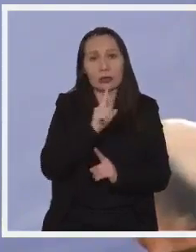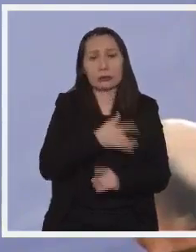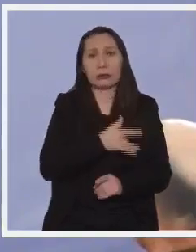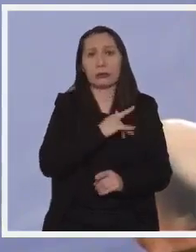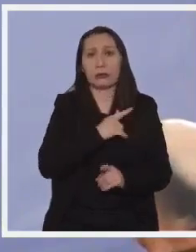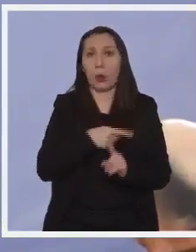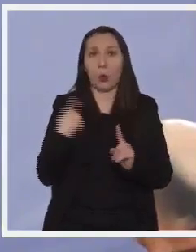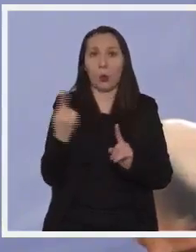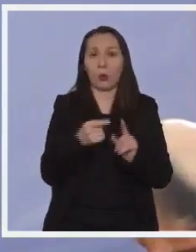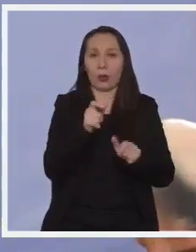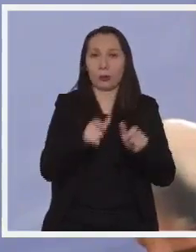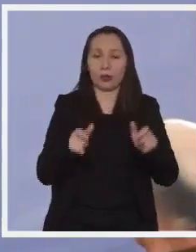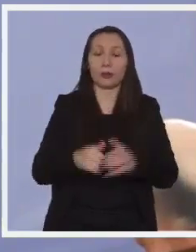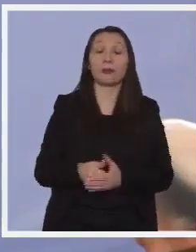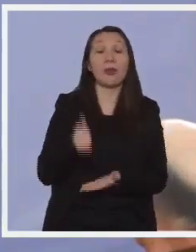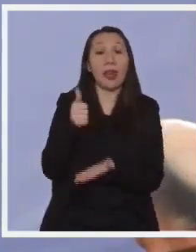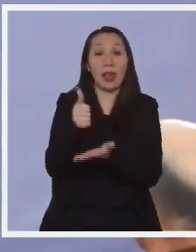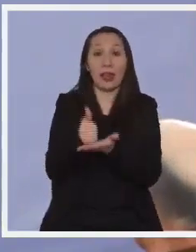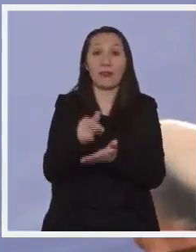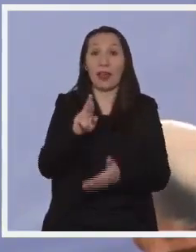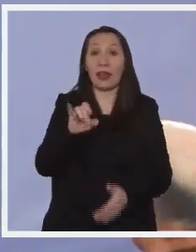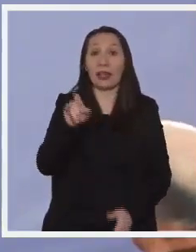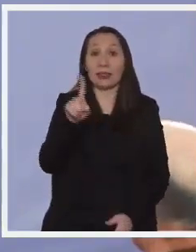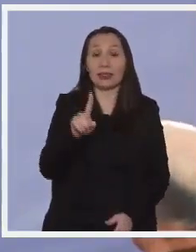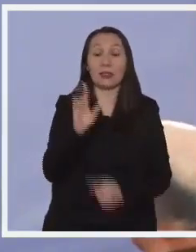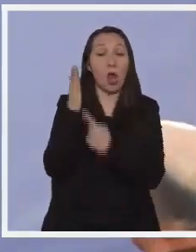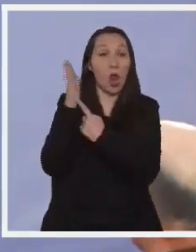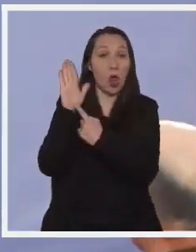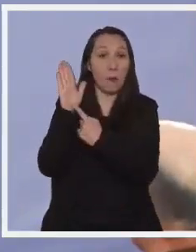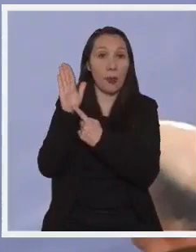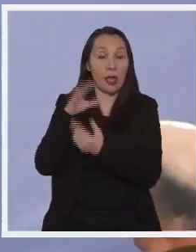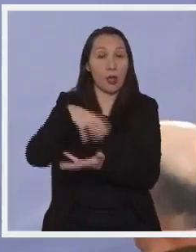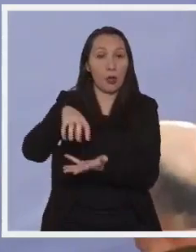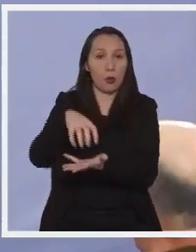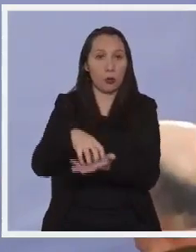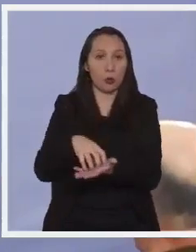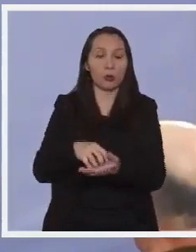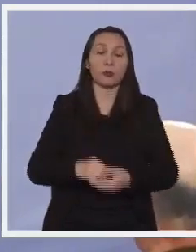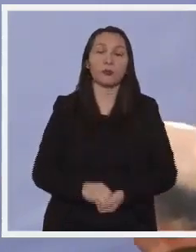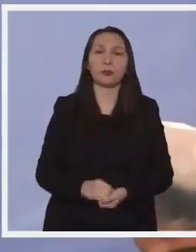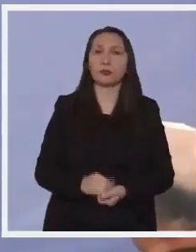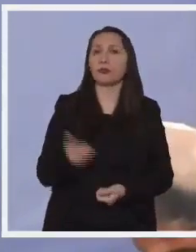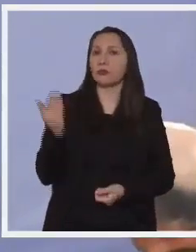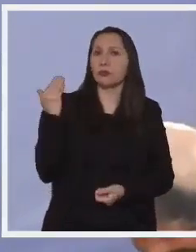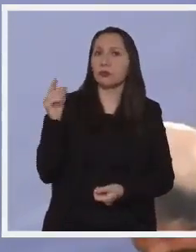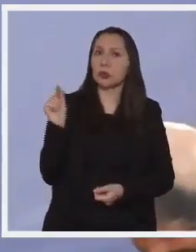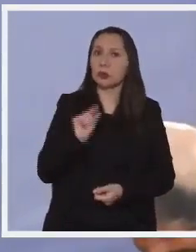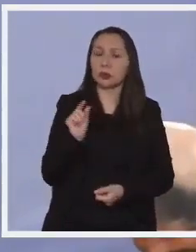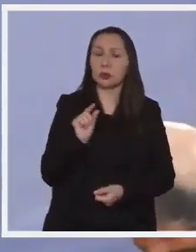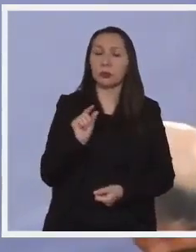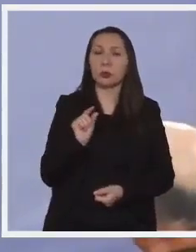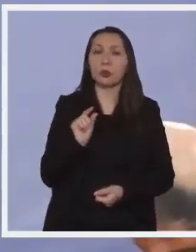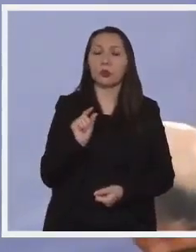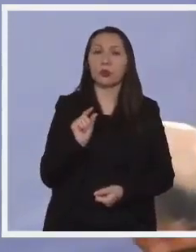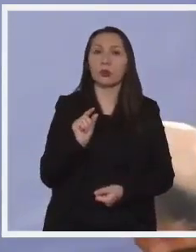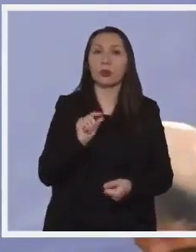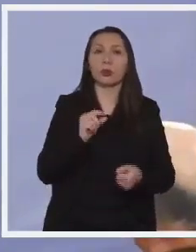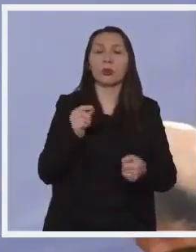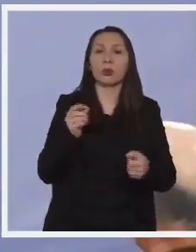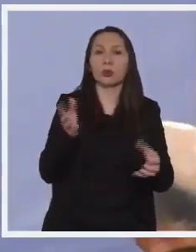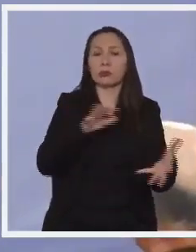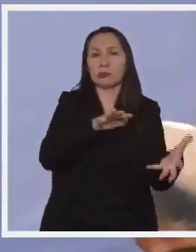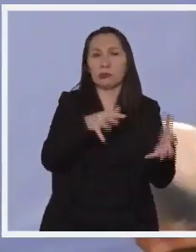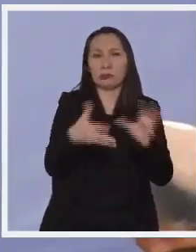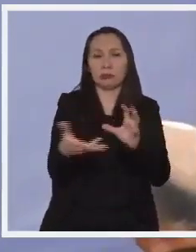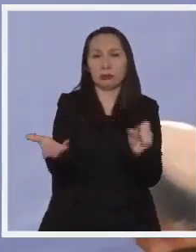ofende el resto. La alcaldesa Javiera Reyes de Lo Espejo. Estuvimos hace poco en la demolición